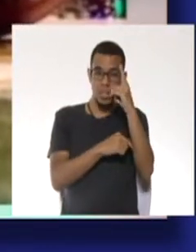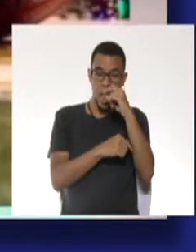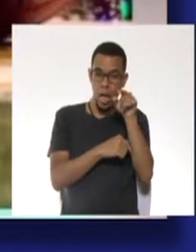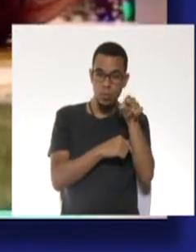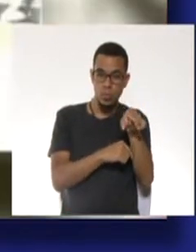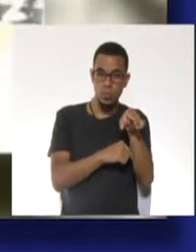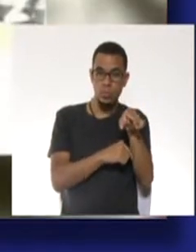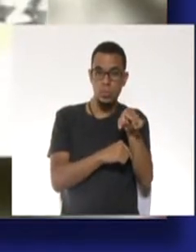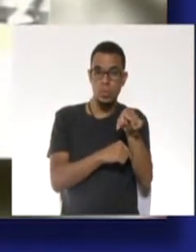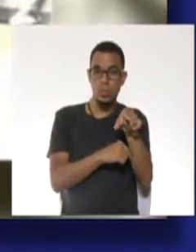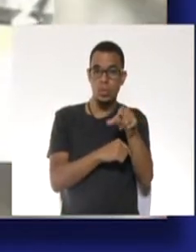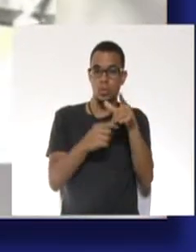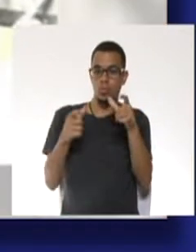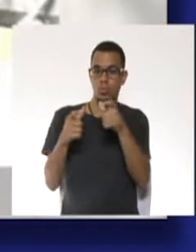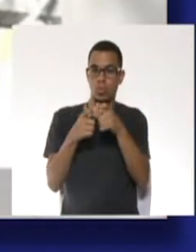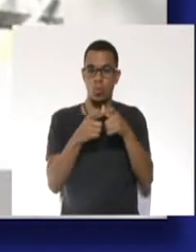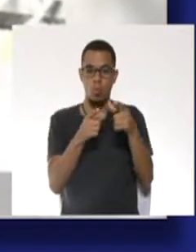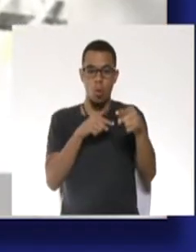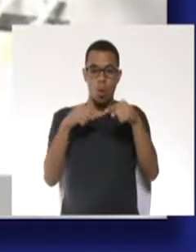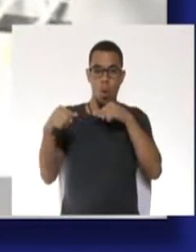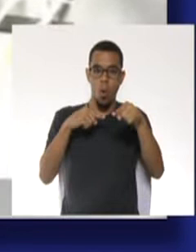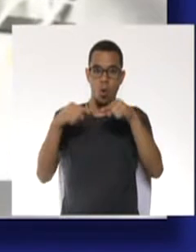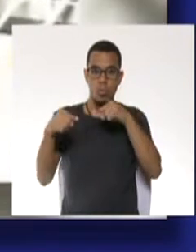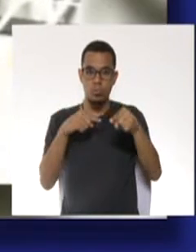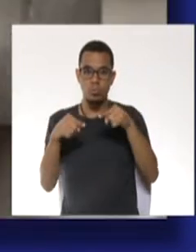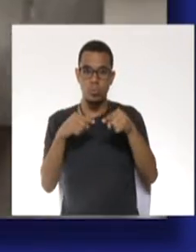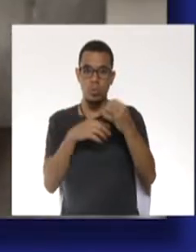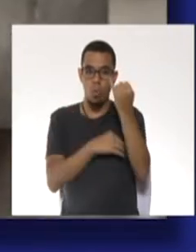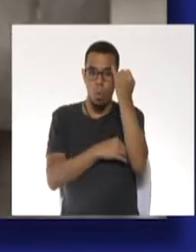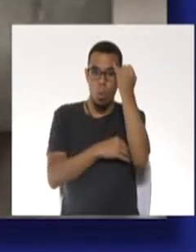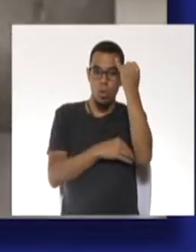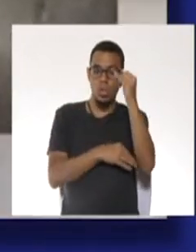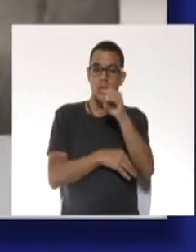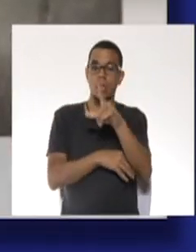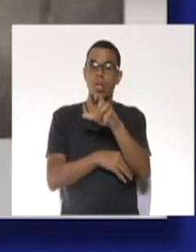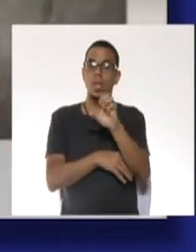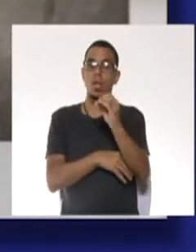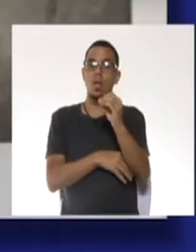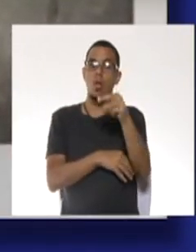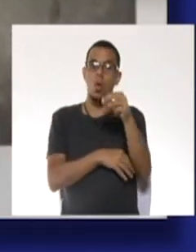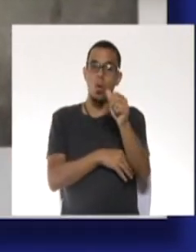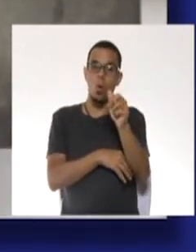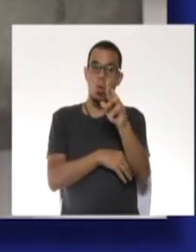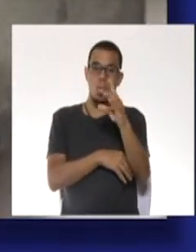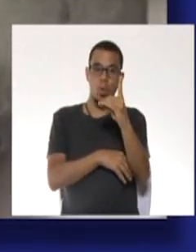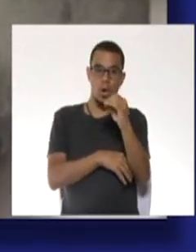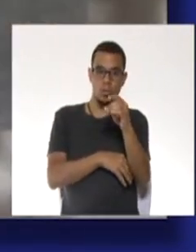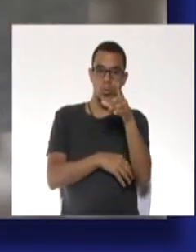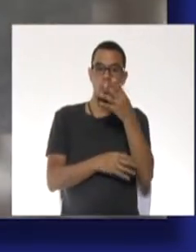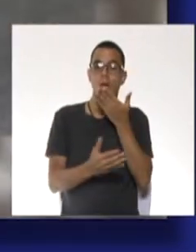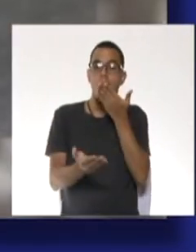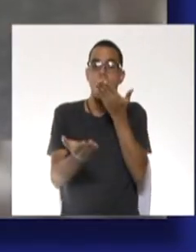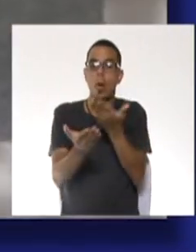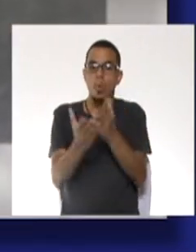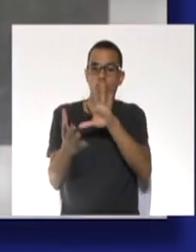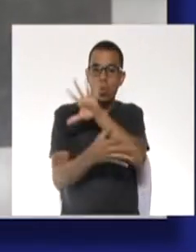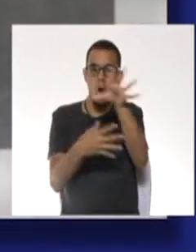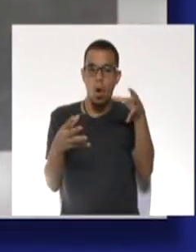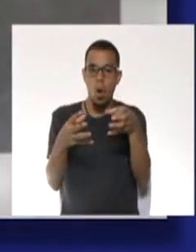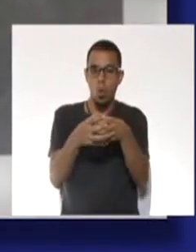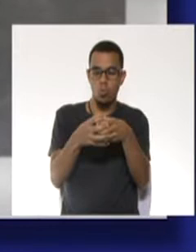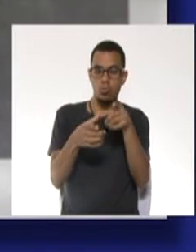constituye su directiva. Nace de la iniciativa de Leonardo Rodríguez, quien propone la conformación al